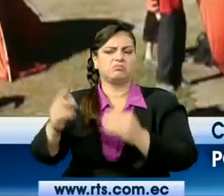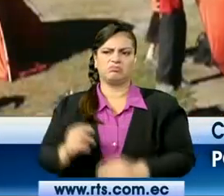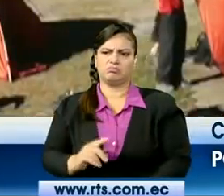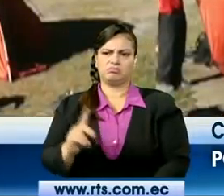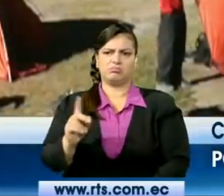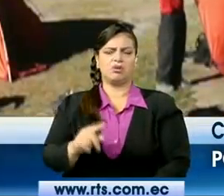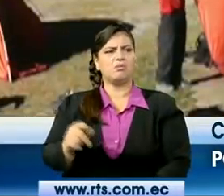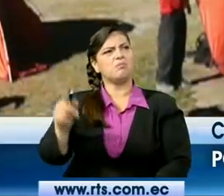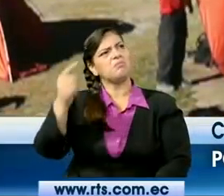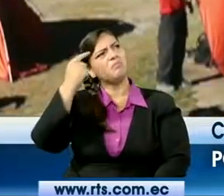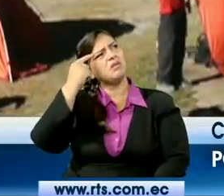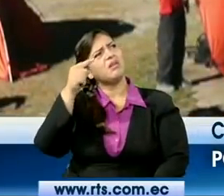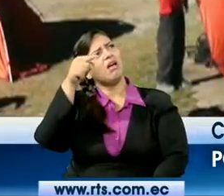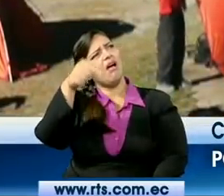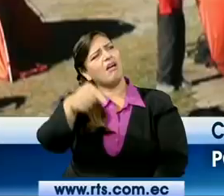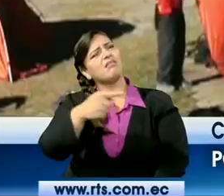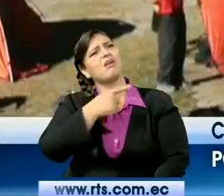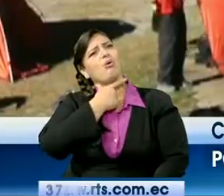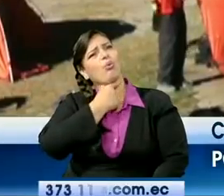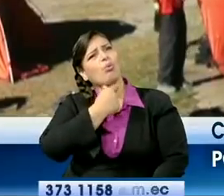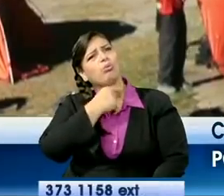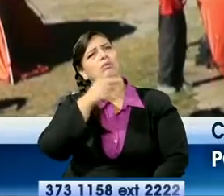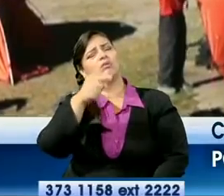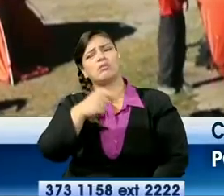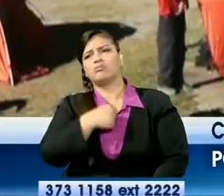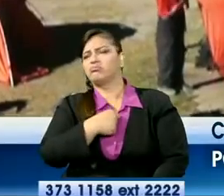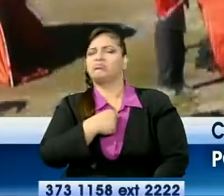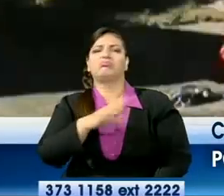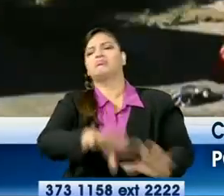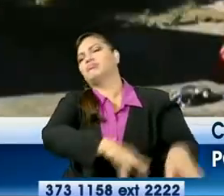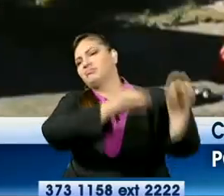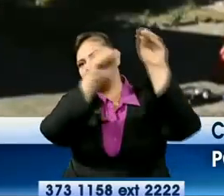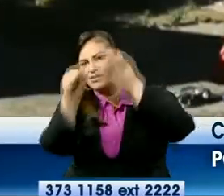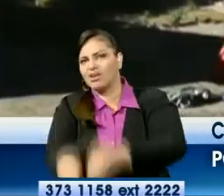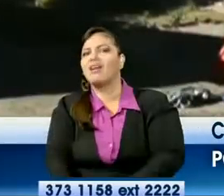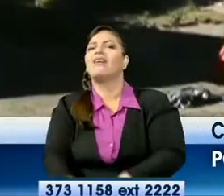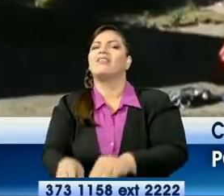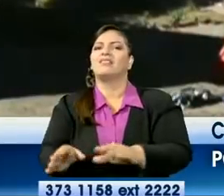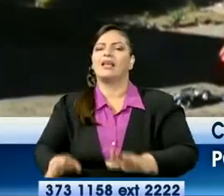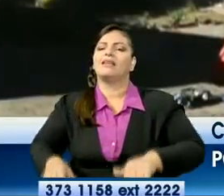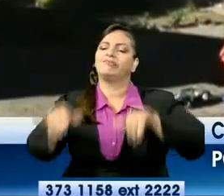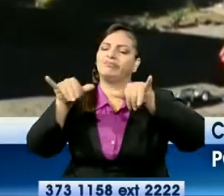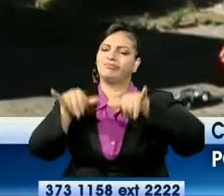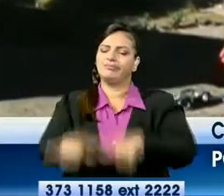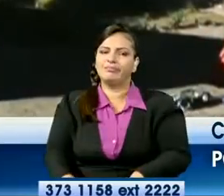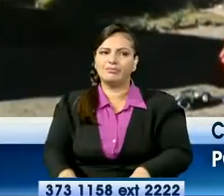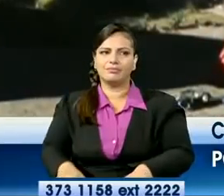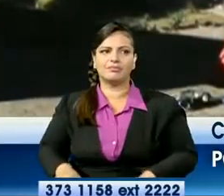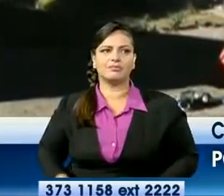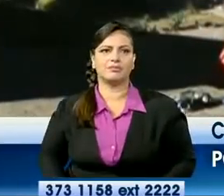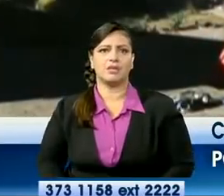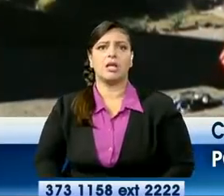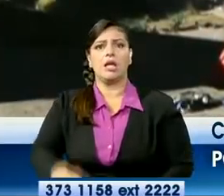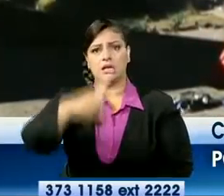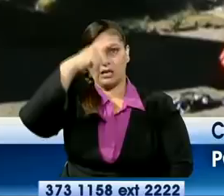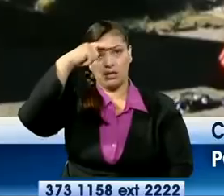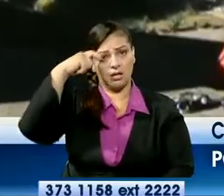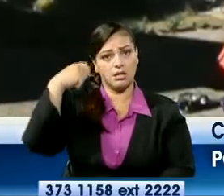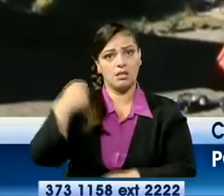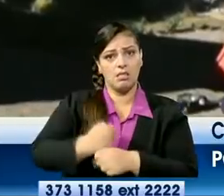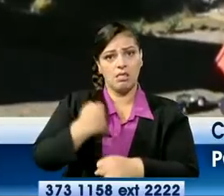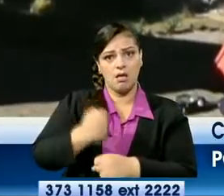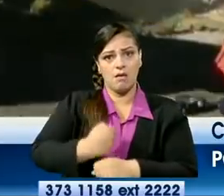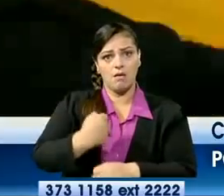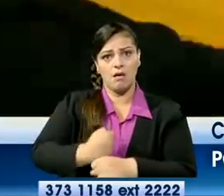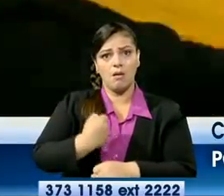porque va a haber mucho empleo, mucho trabajo, pero hay que arriesgar, hay que trabajar. Sin